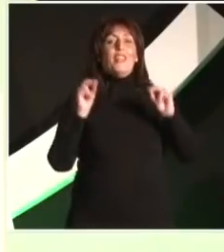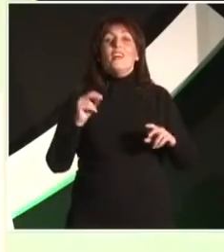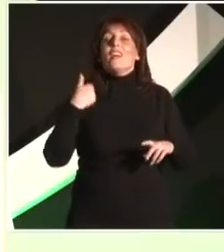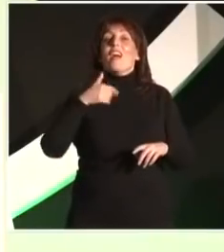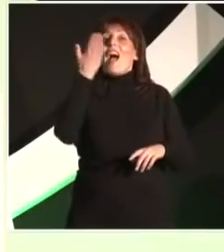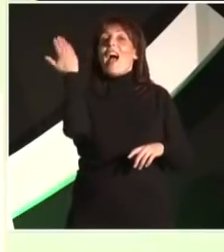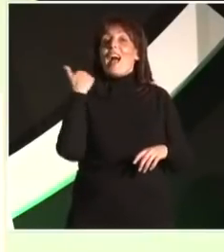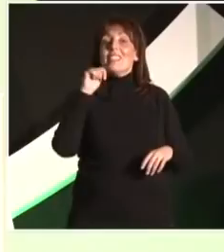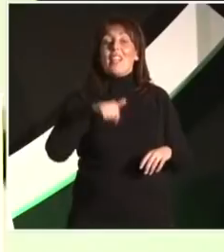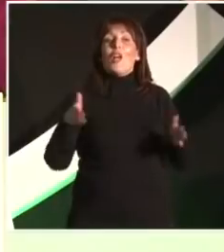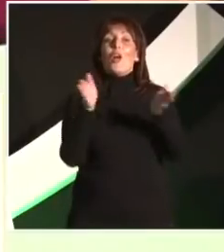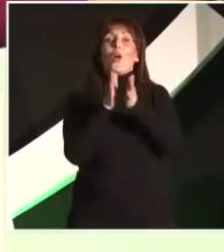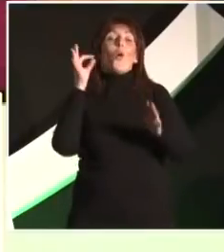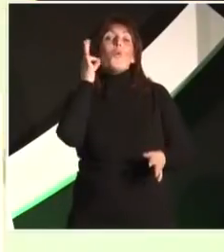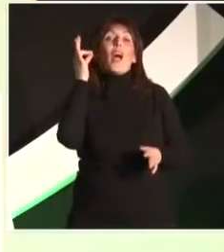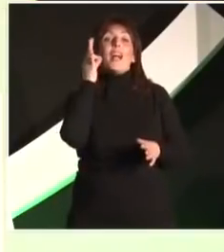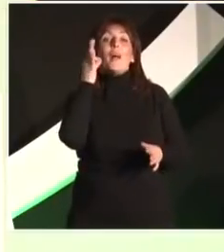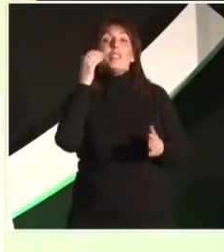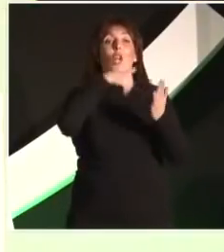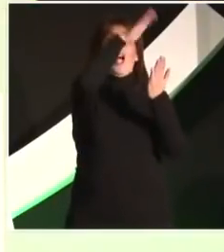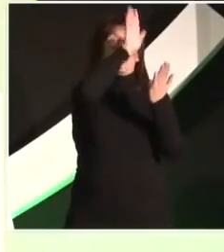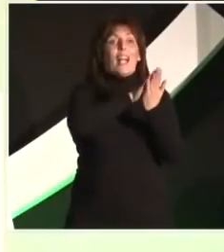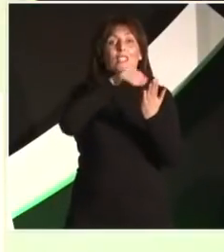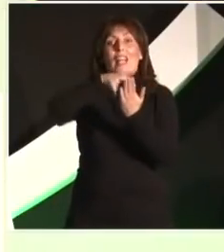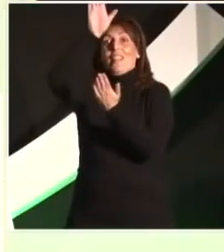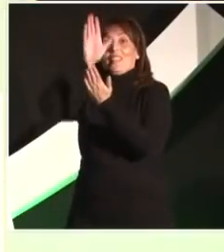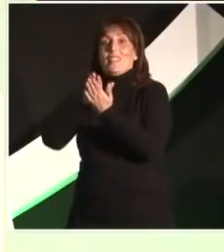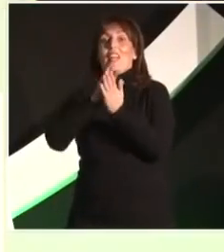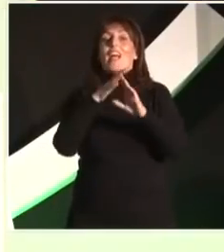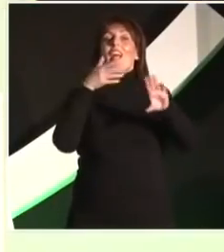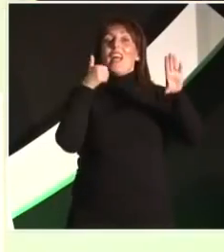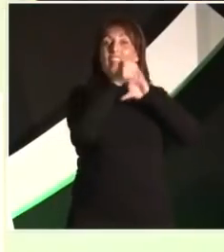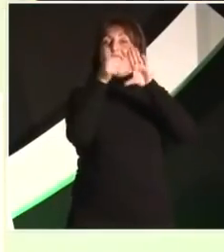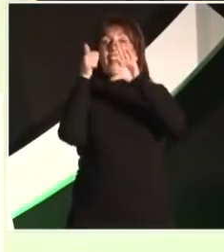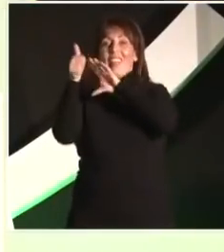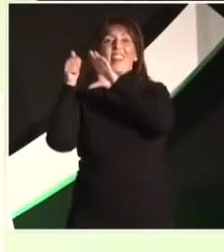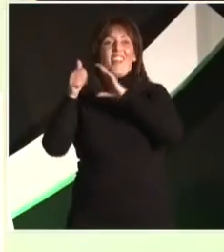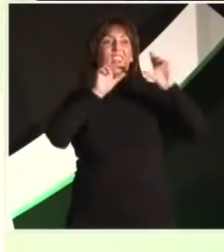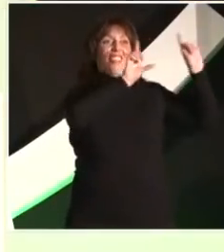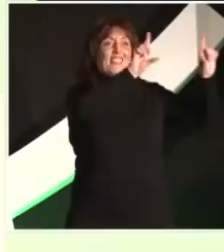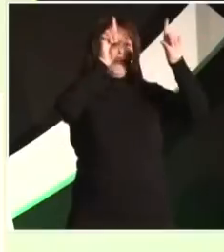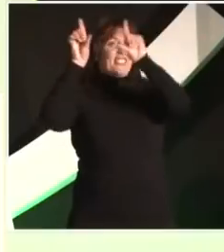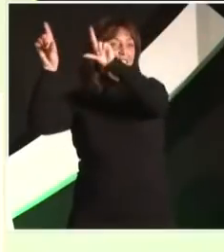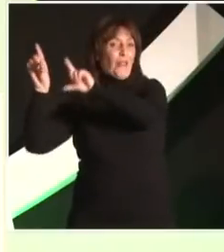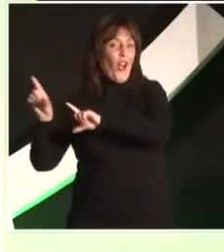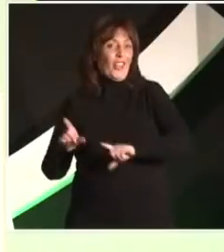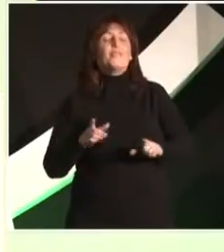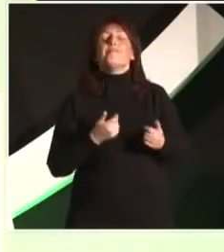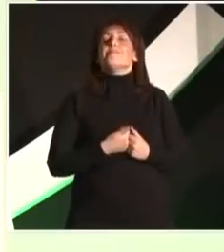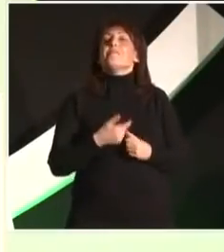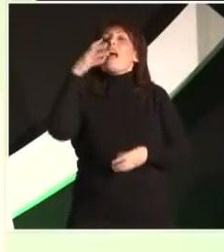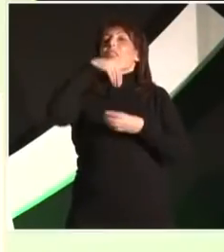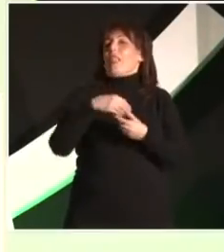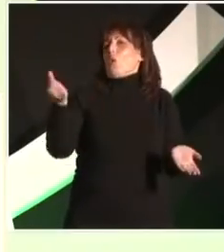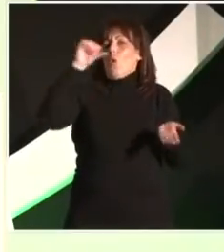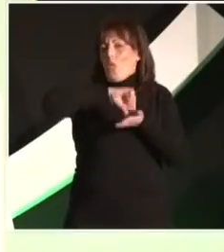día de ayer unas compañeras estaban pegando carteles de Adelante Andalucía en los tablones que nos correspondían de una